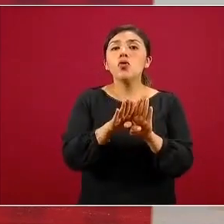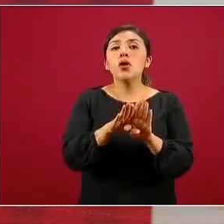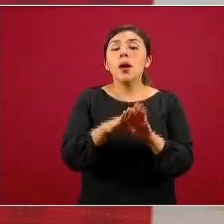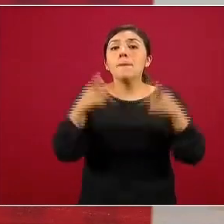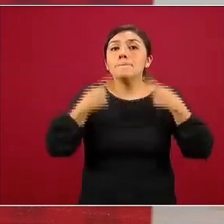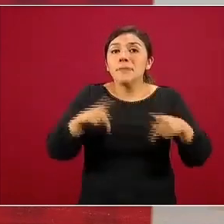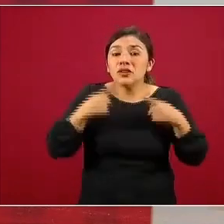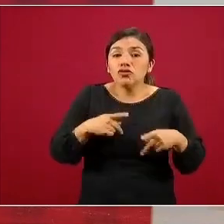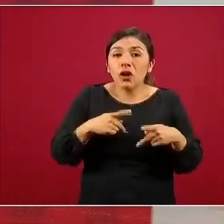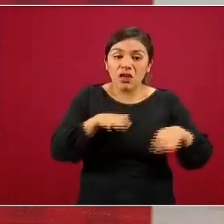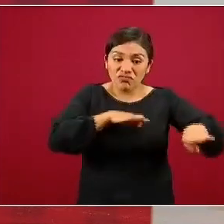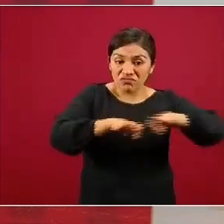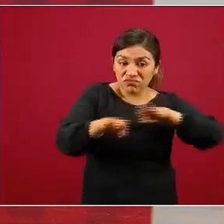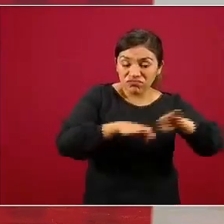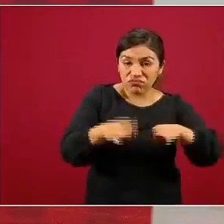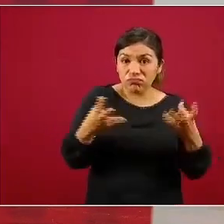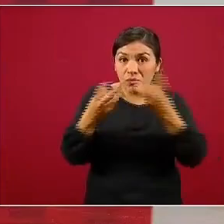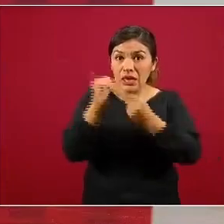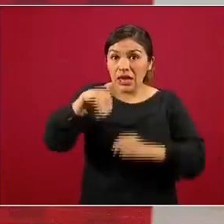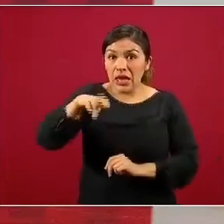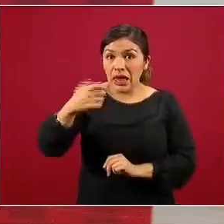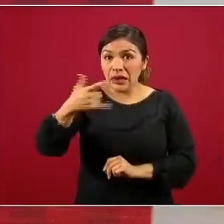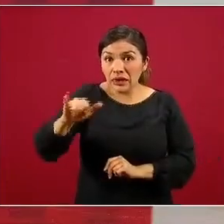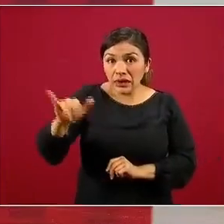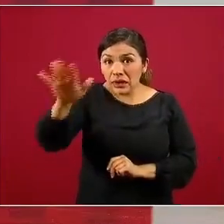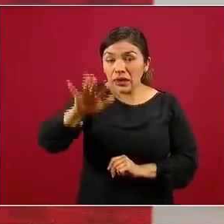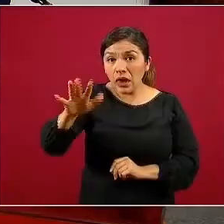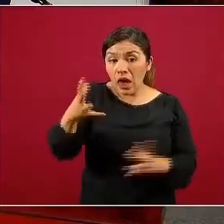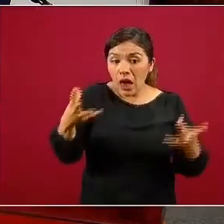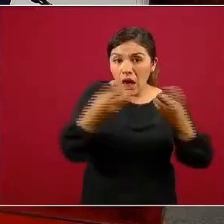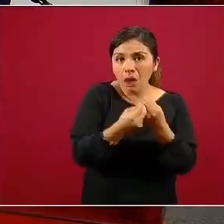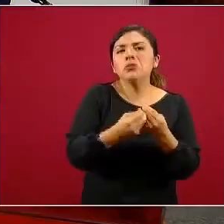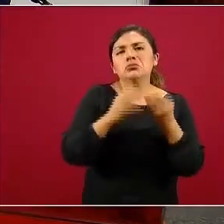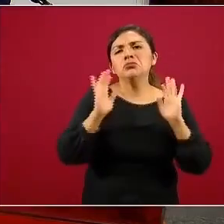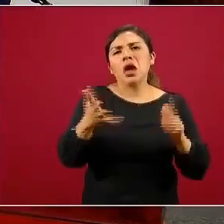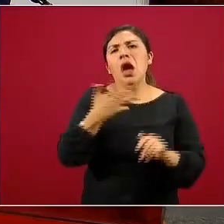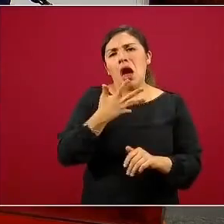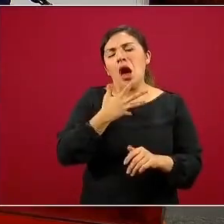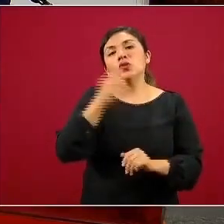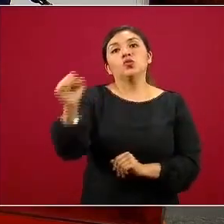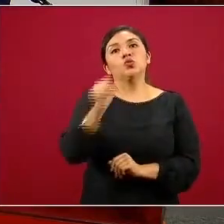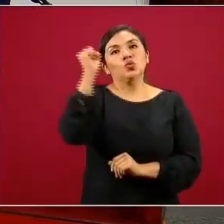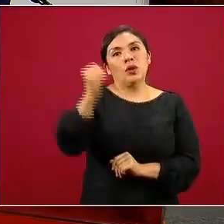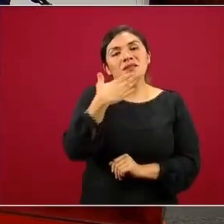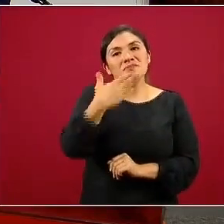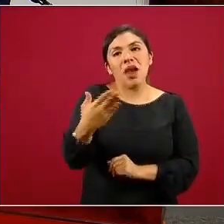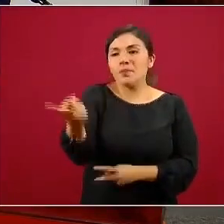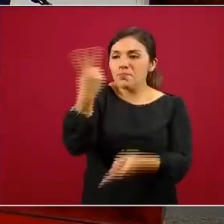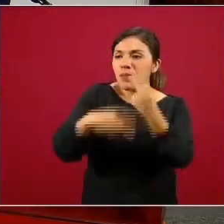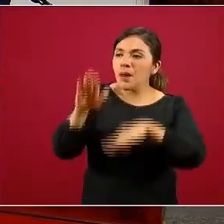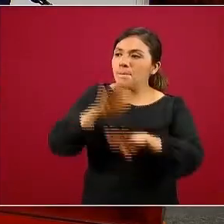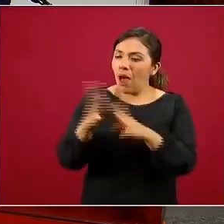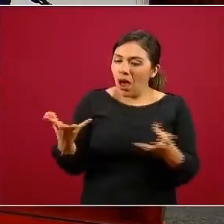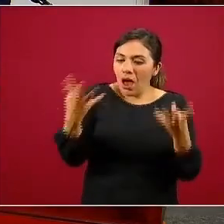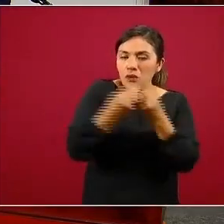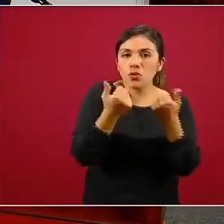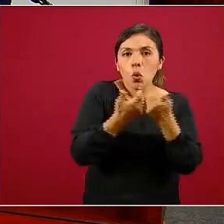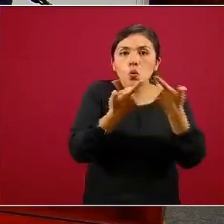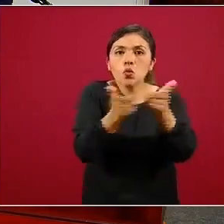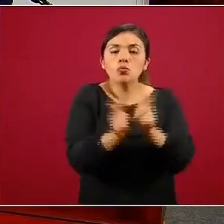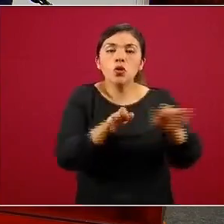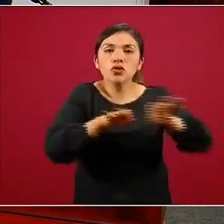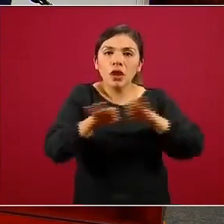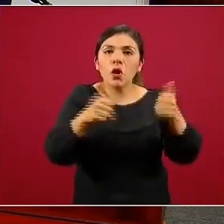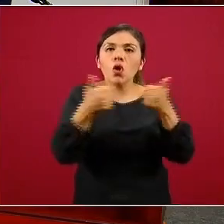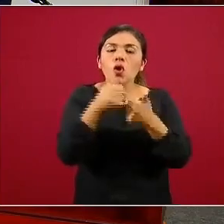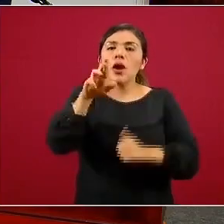las personas funcionarias de INEGI, hemos tenido el privilegio de que se sumen al trabajo junto con